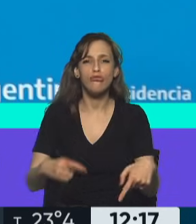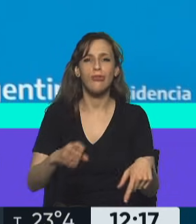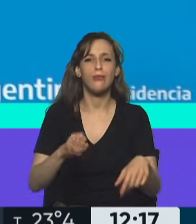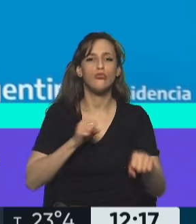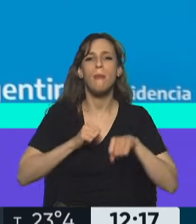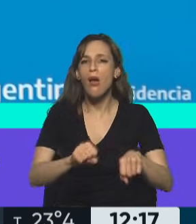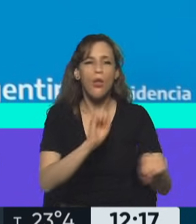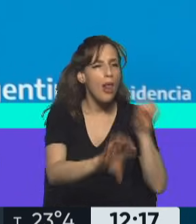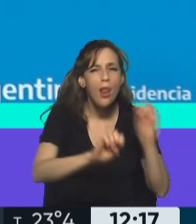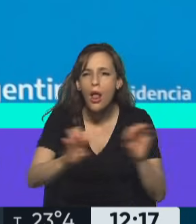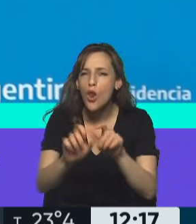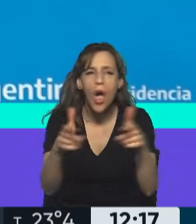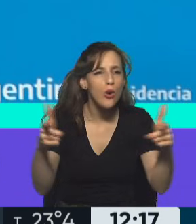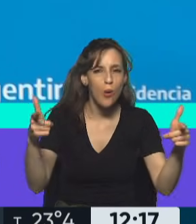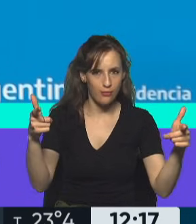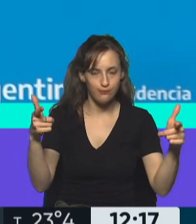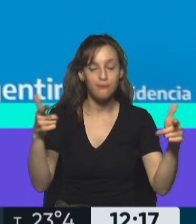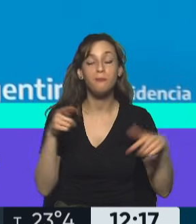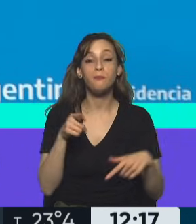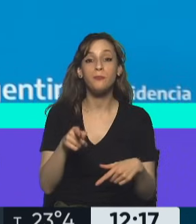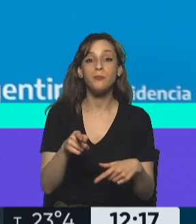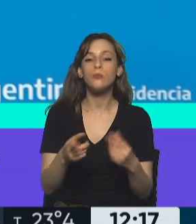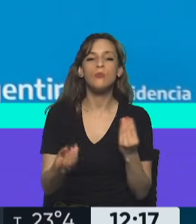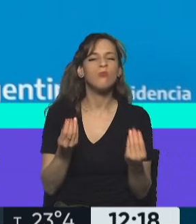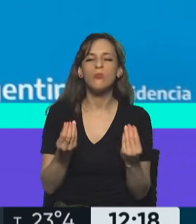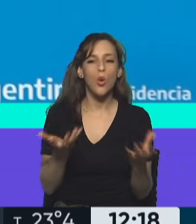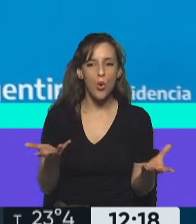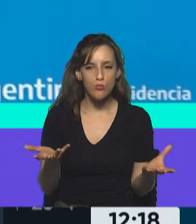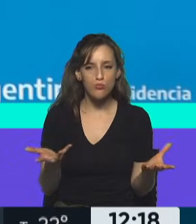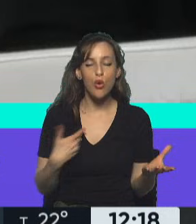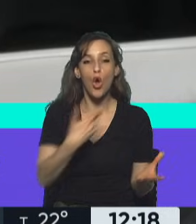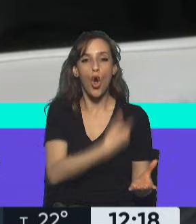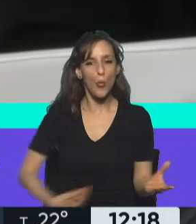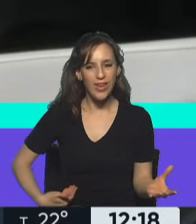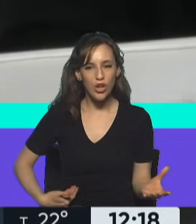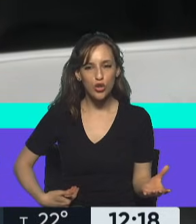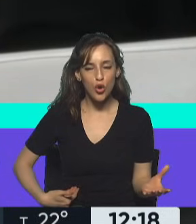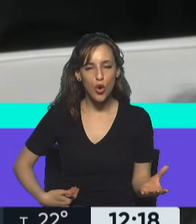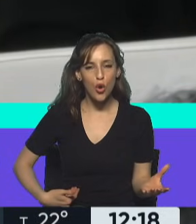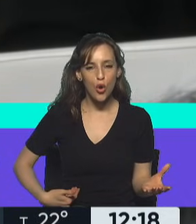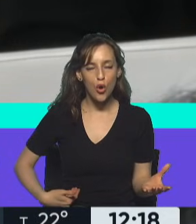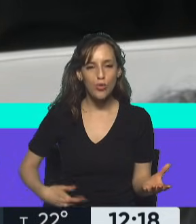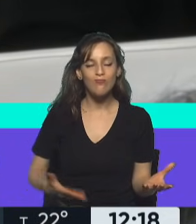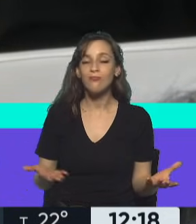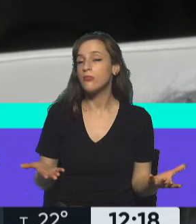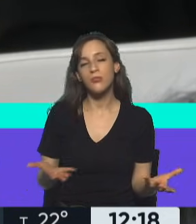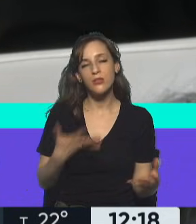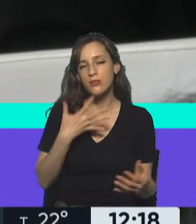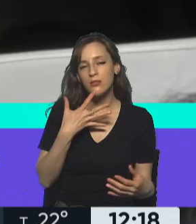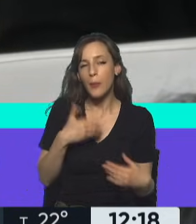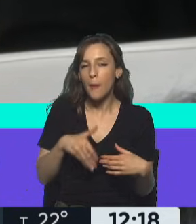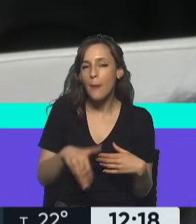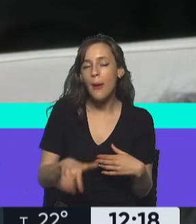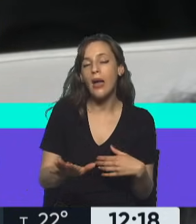gobierno para que esto no suceda? Y en todo caso, si el gobierno entiende que se puede enfrentar, como a otras veces le pasó al país,